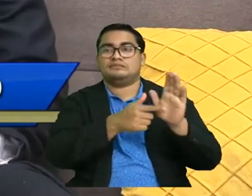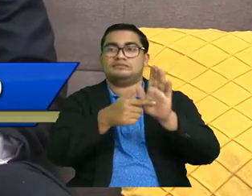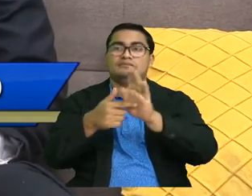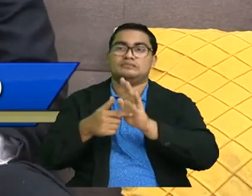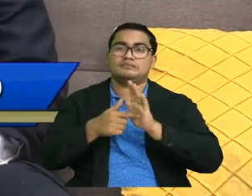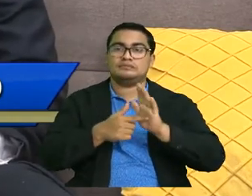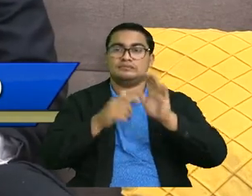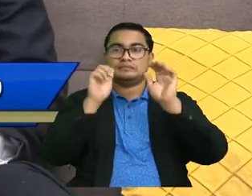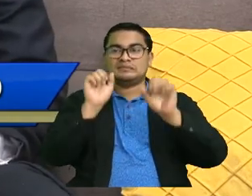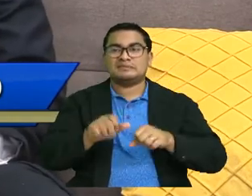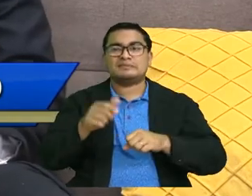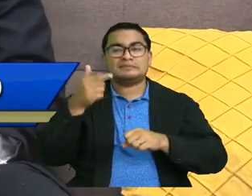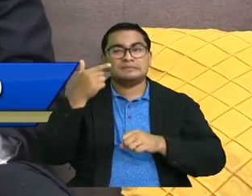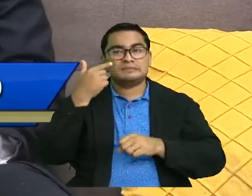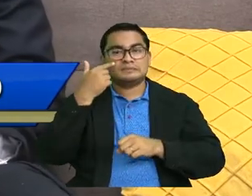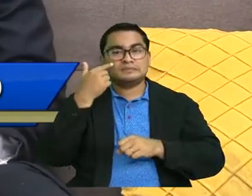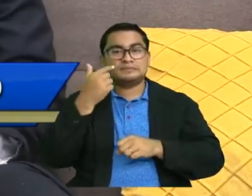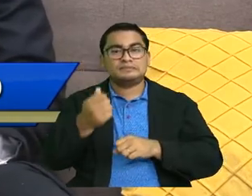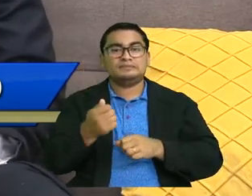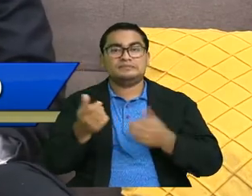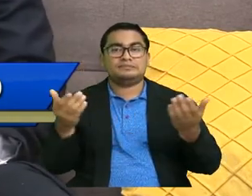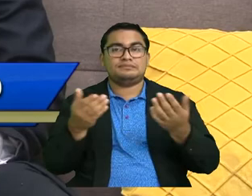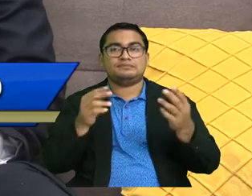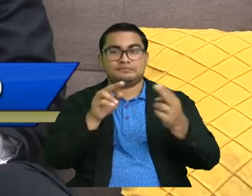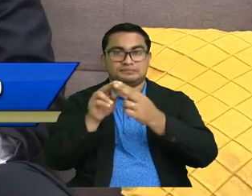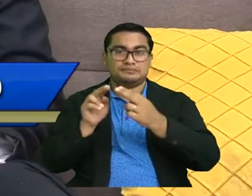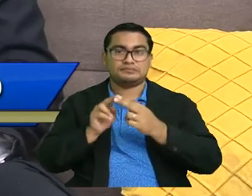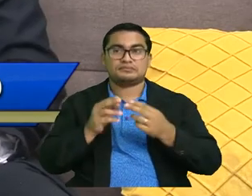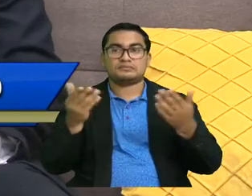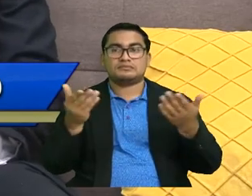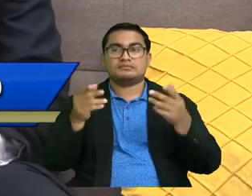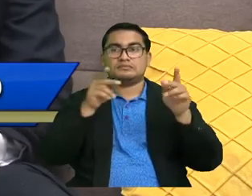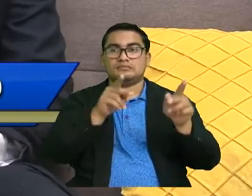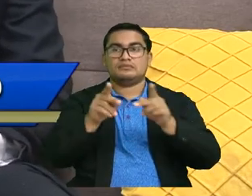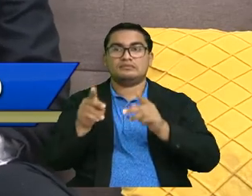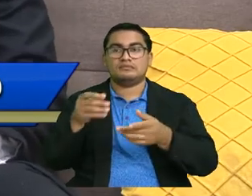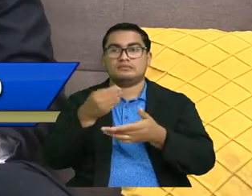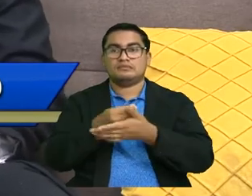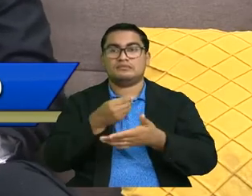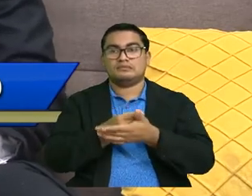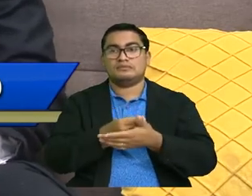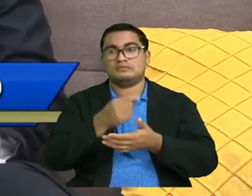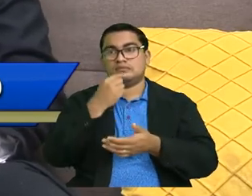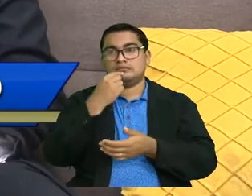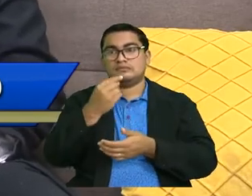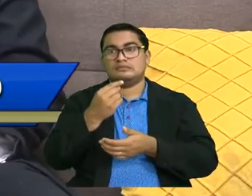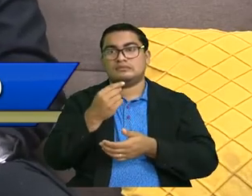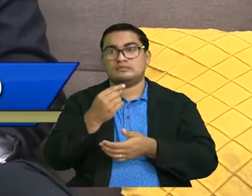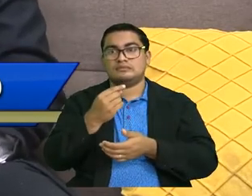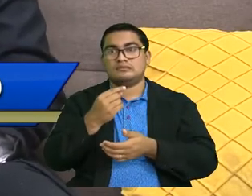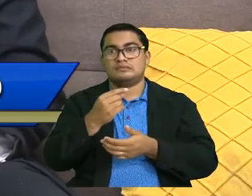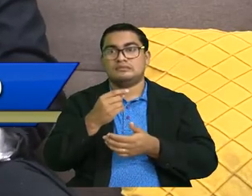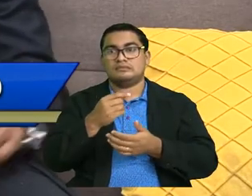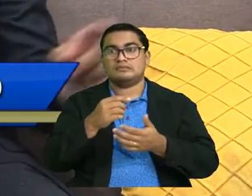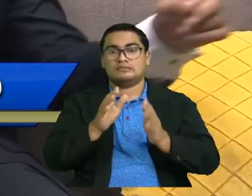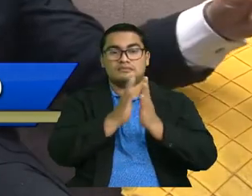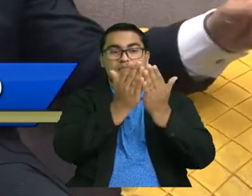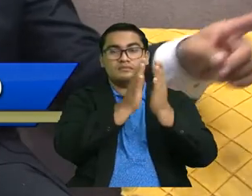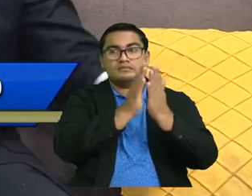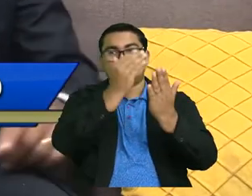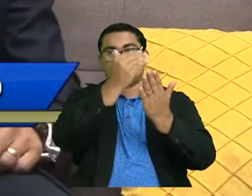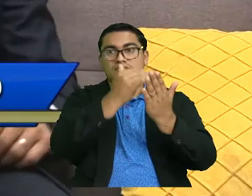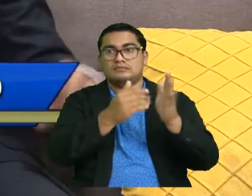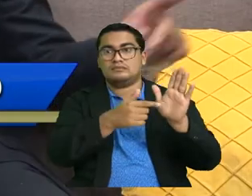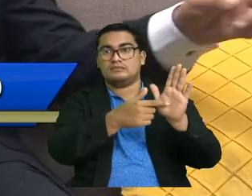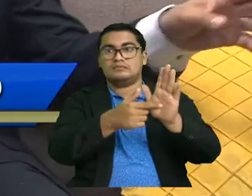pueda conocer la oferta y poder vincularse hacia un comprador. Apenas medio publicaron un catálogo y hay un